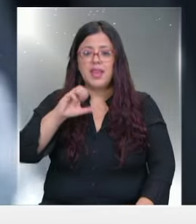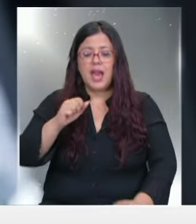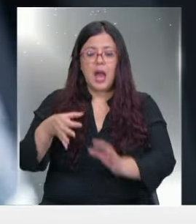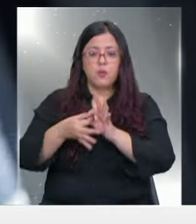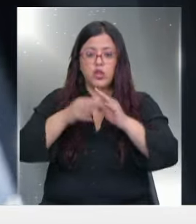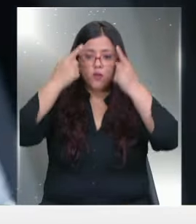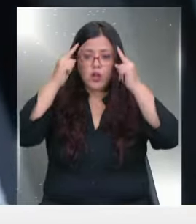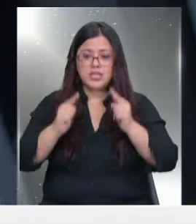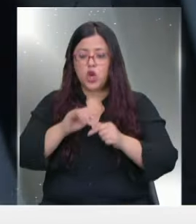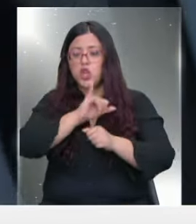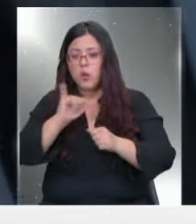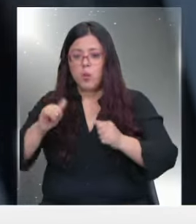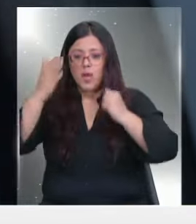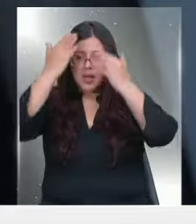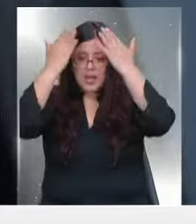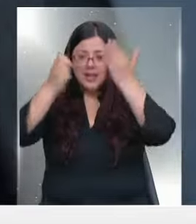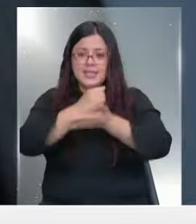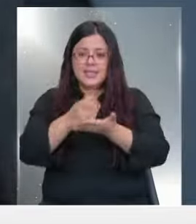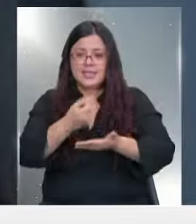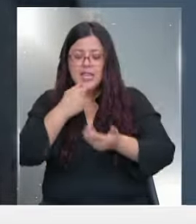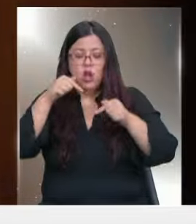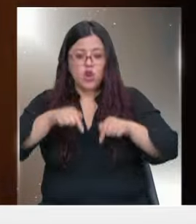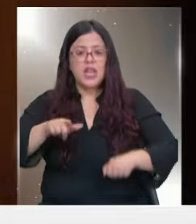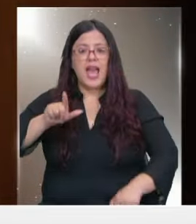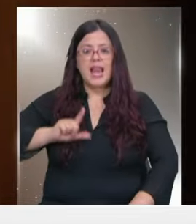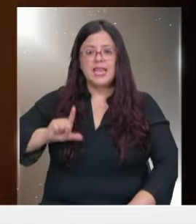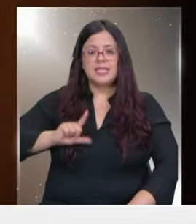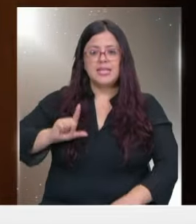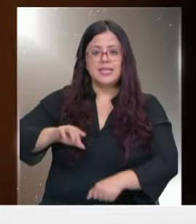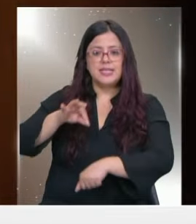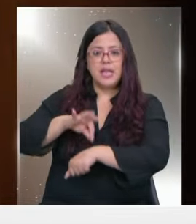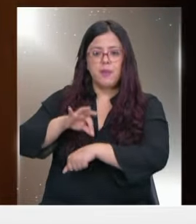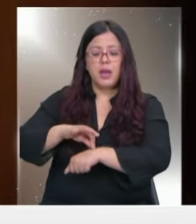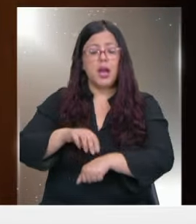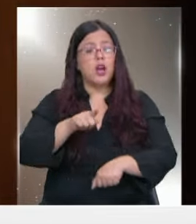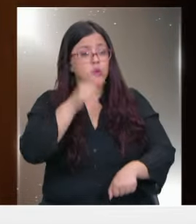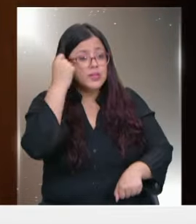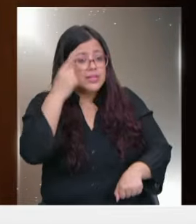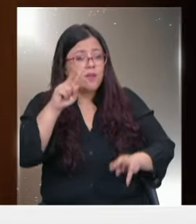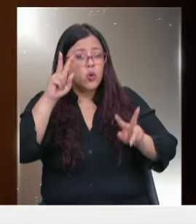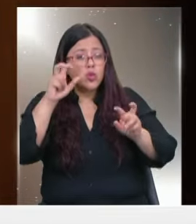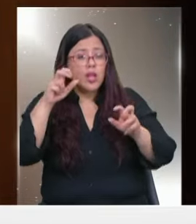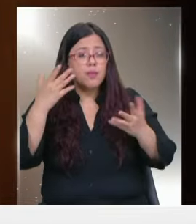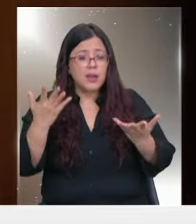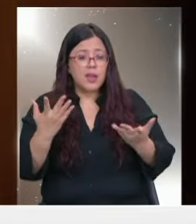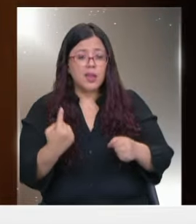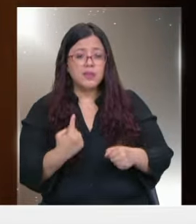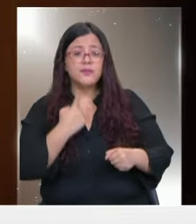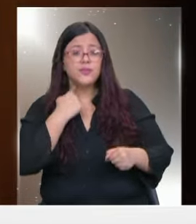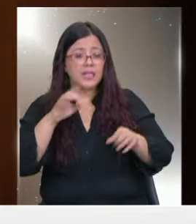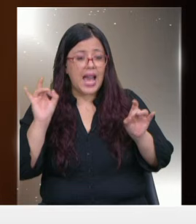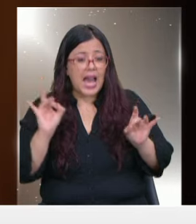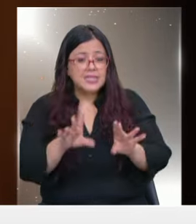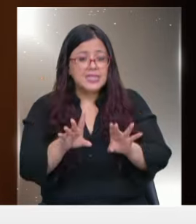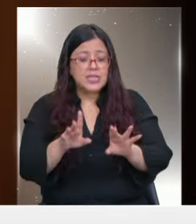se mantiene con licencia médica. Usted comprenderá que ser objeto de un ataque tan brutal no es